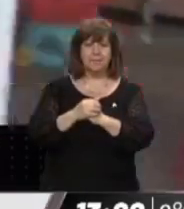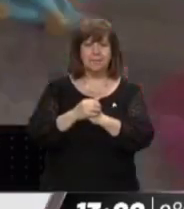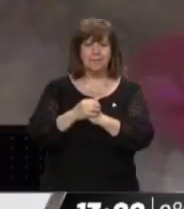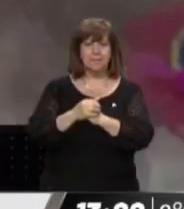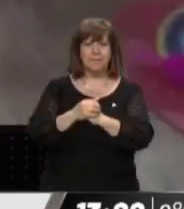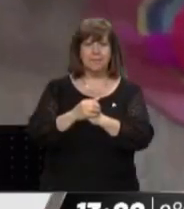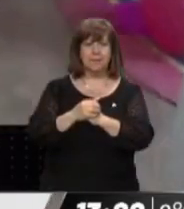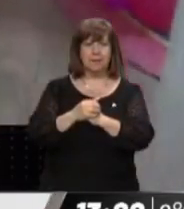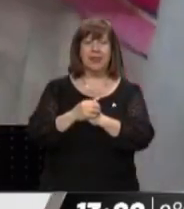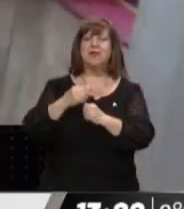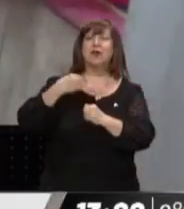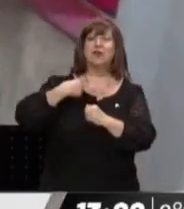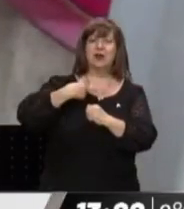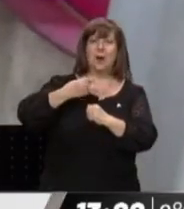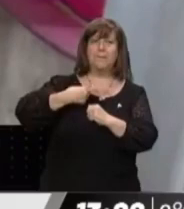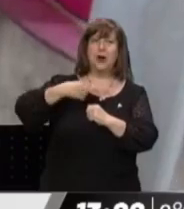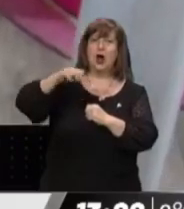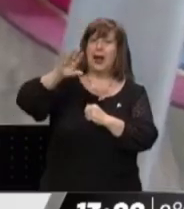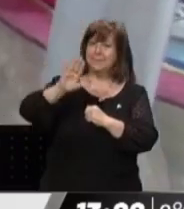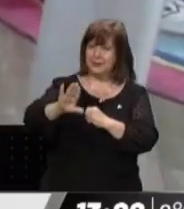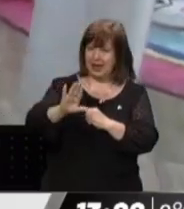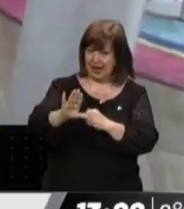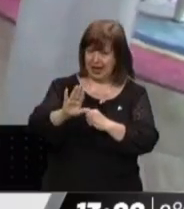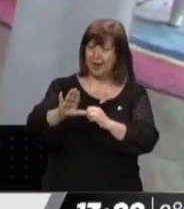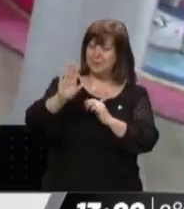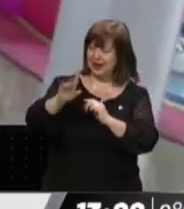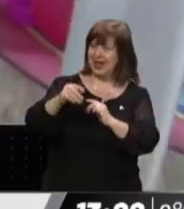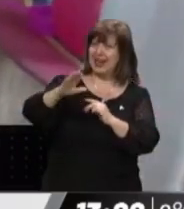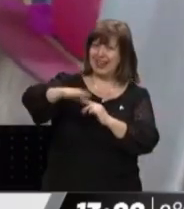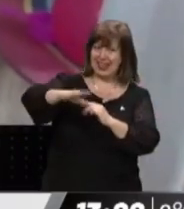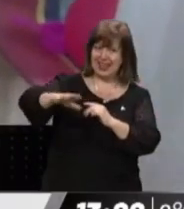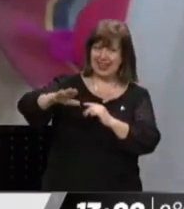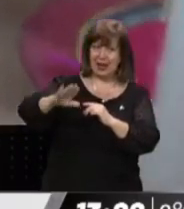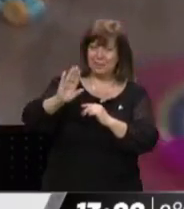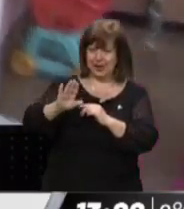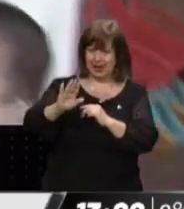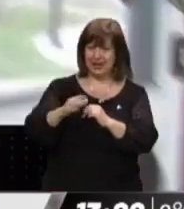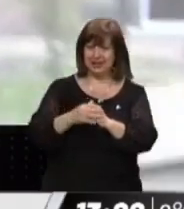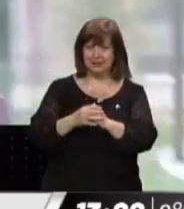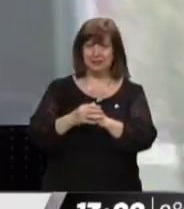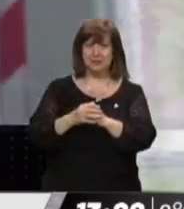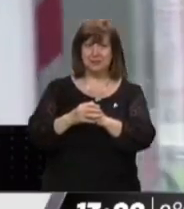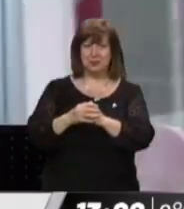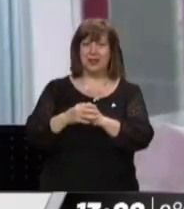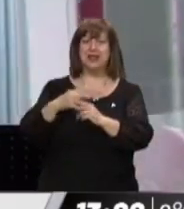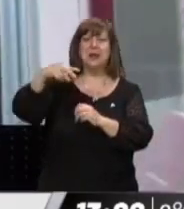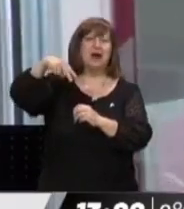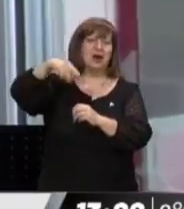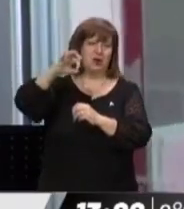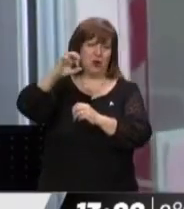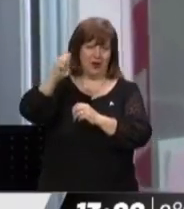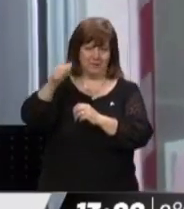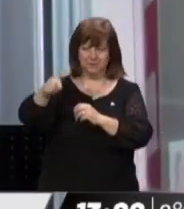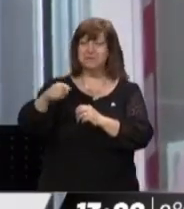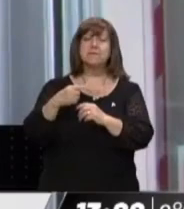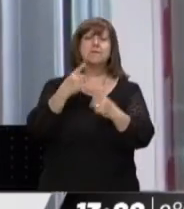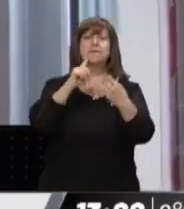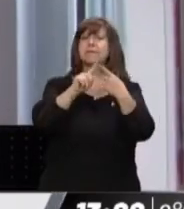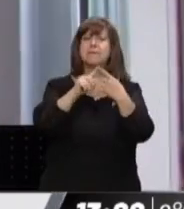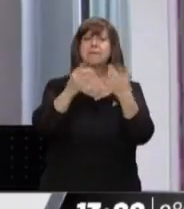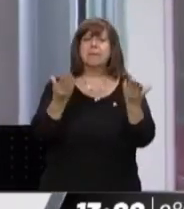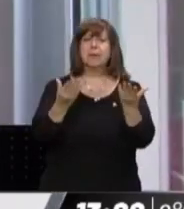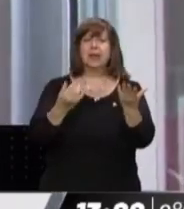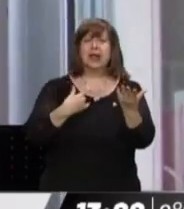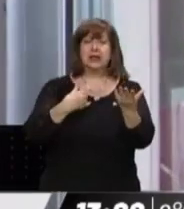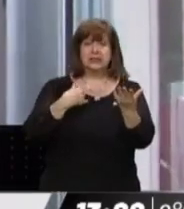vos tengo un pacto. Esperame ahí, Noah. Mirá qué obediente. Del lado de la sala de juegos. Muy bien, Noah. Muy bien, ¿no? Contacto, te preguntaba.